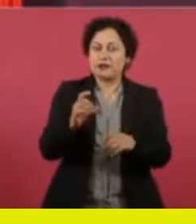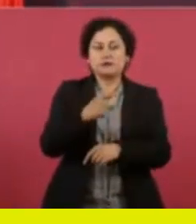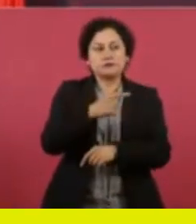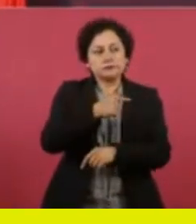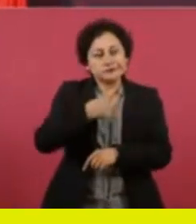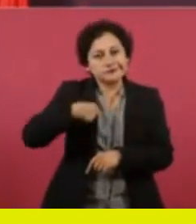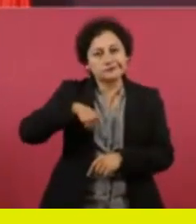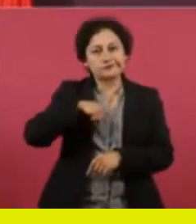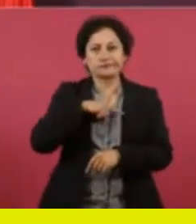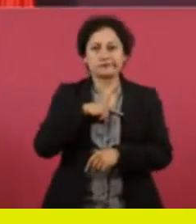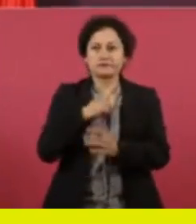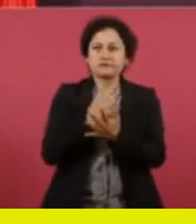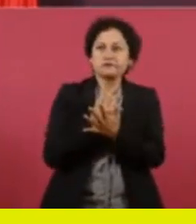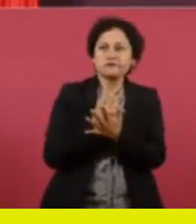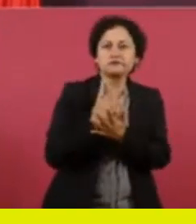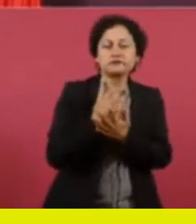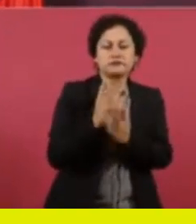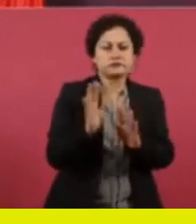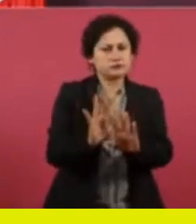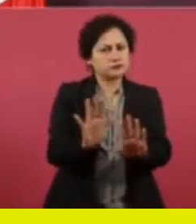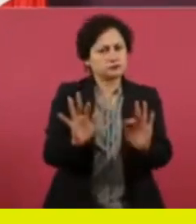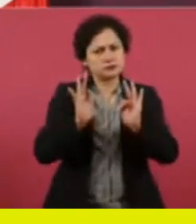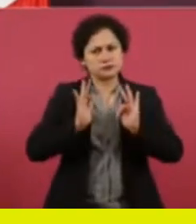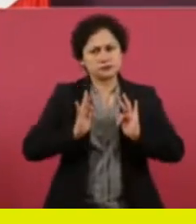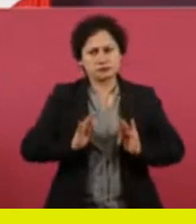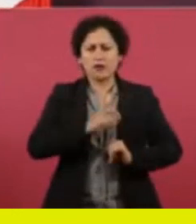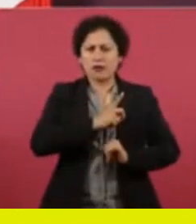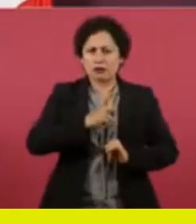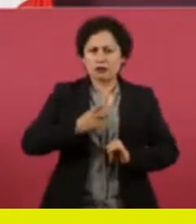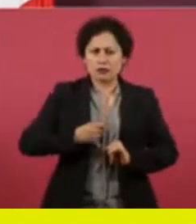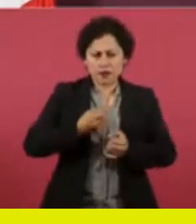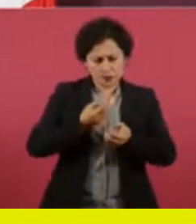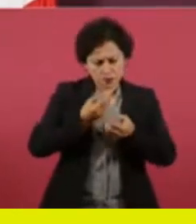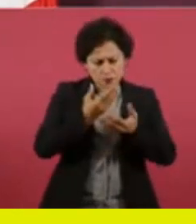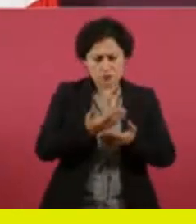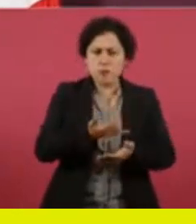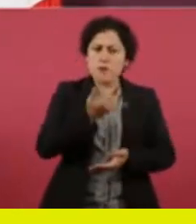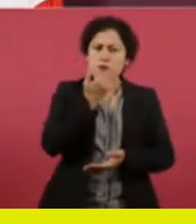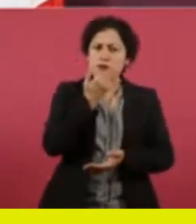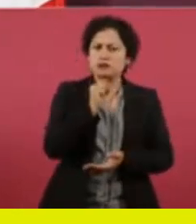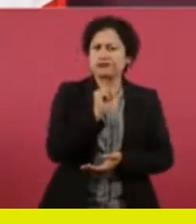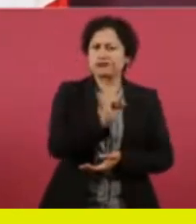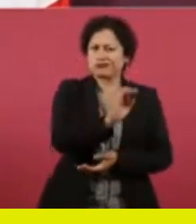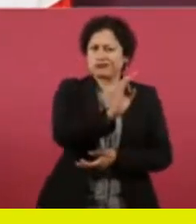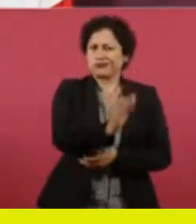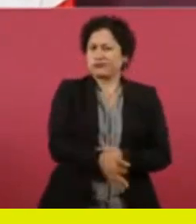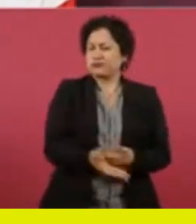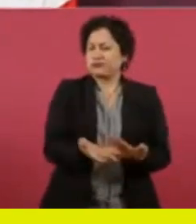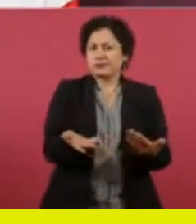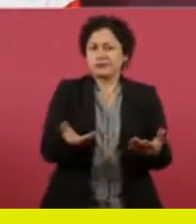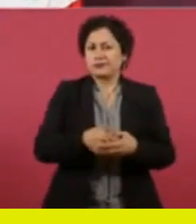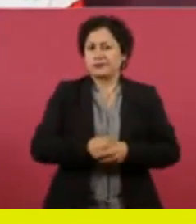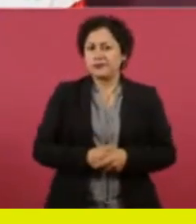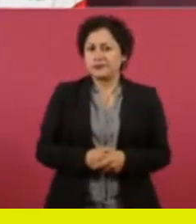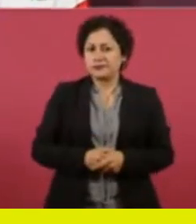no debemos hacer eso, debemos de perdonar. Y además,